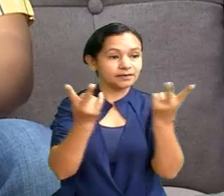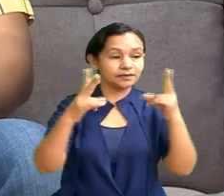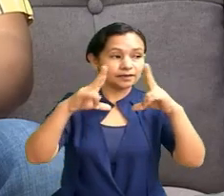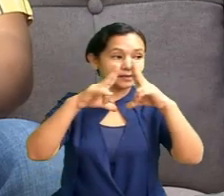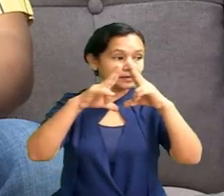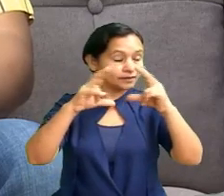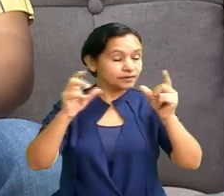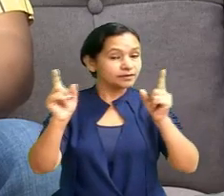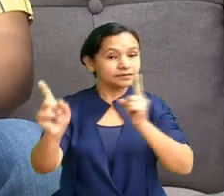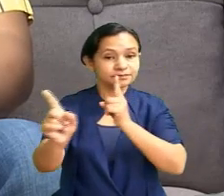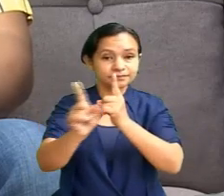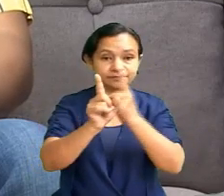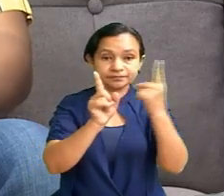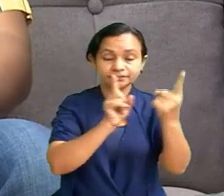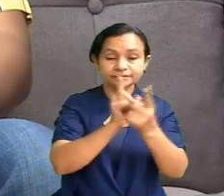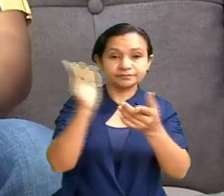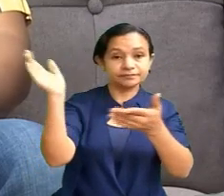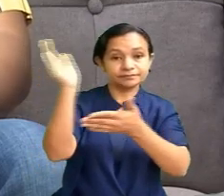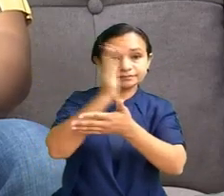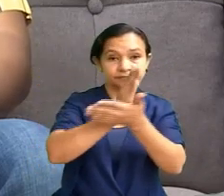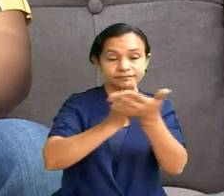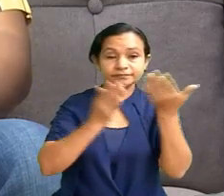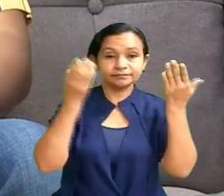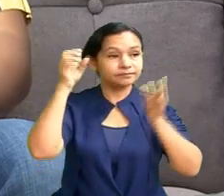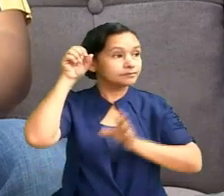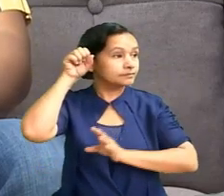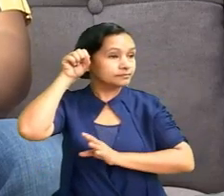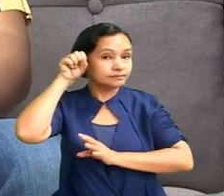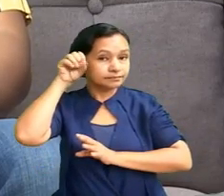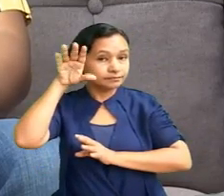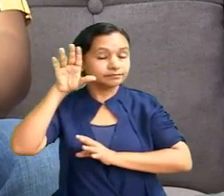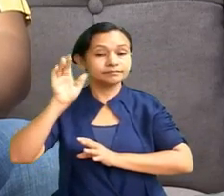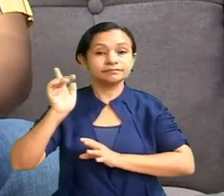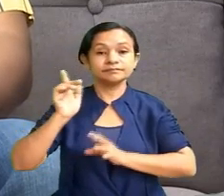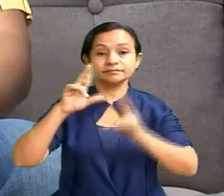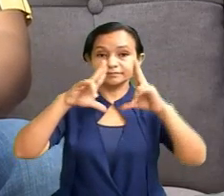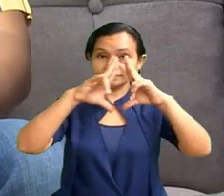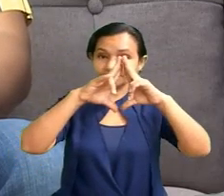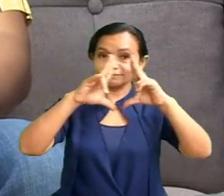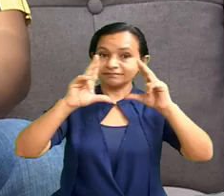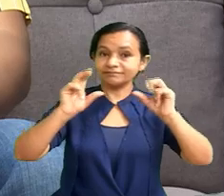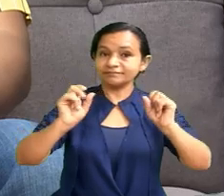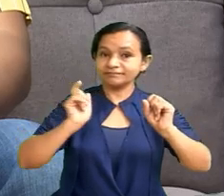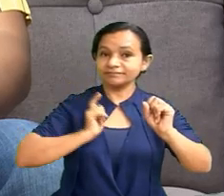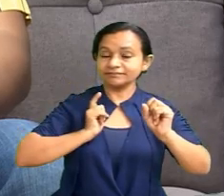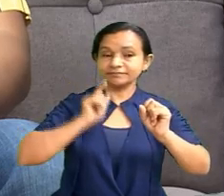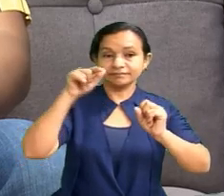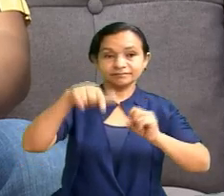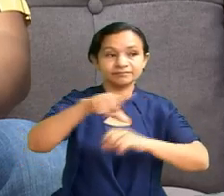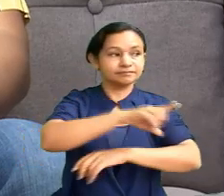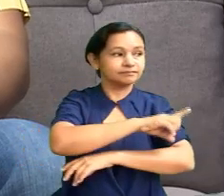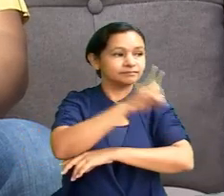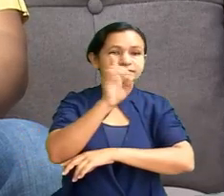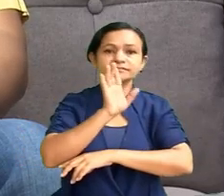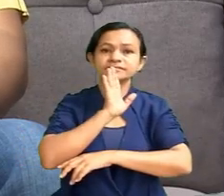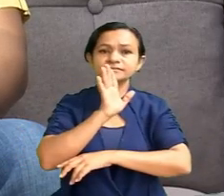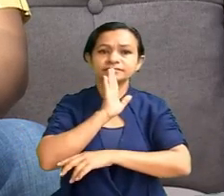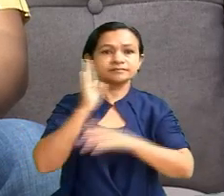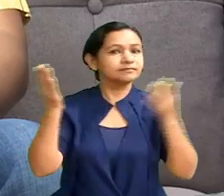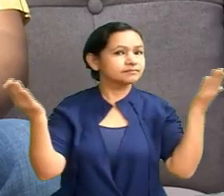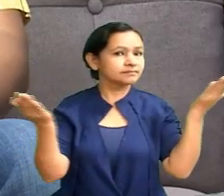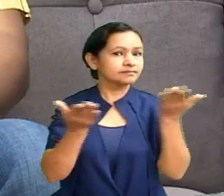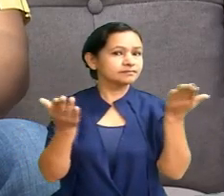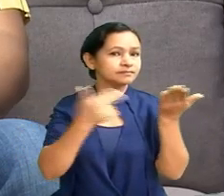para disfrutar de algunos sitios y destinos turísticos que tienen nuestro país hoy estaremos conversando cómo se realizará la ejecución